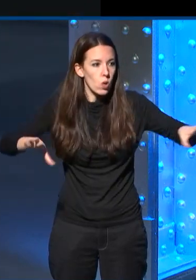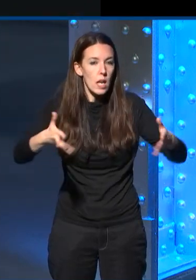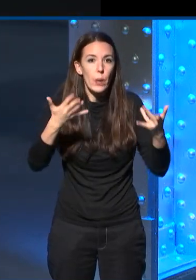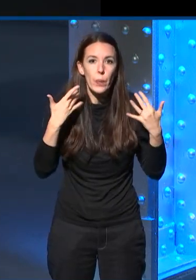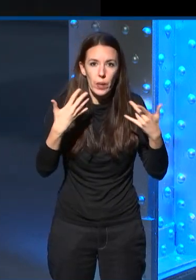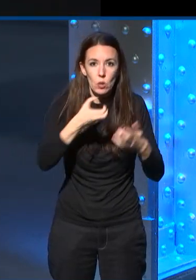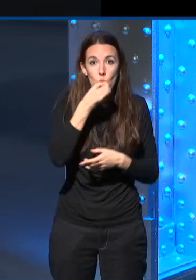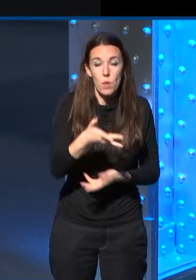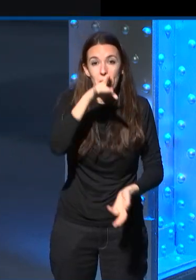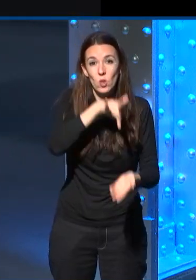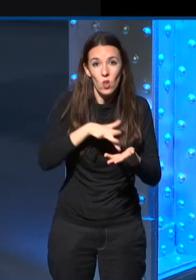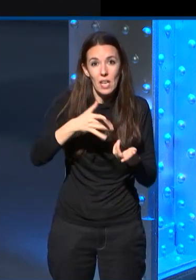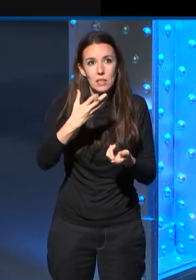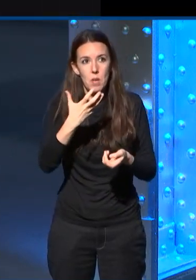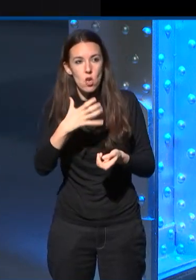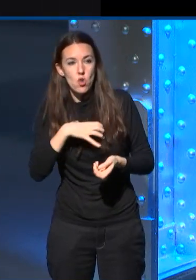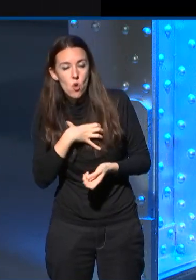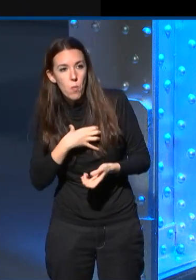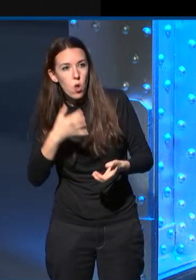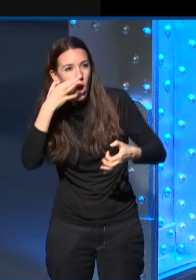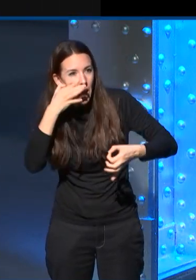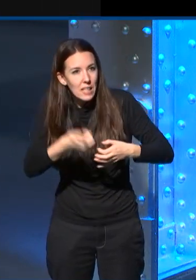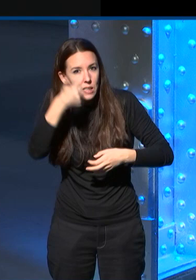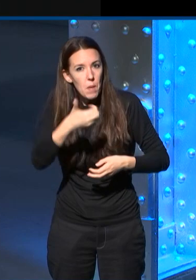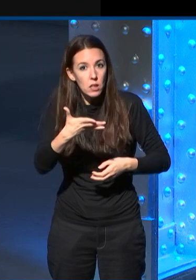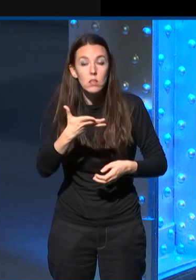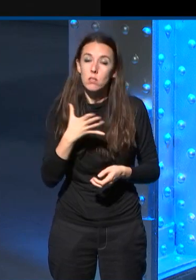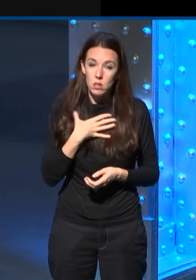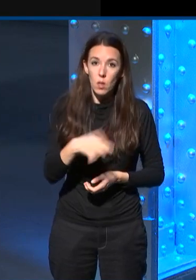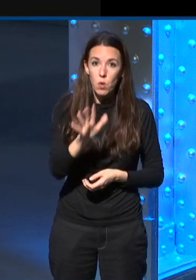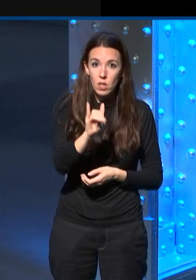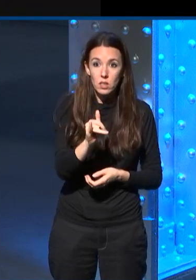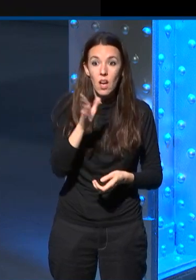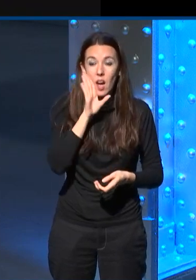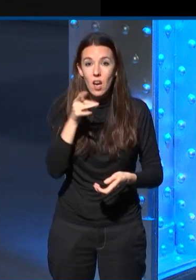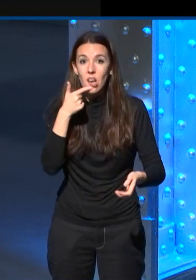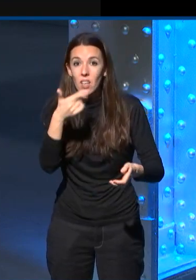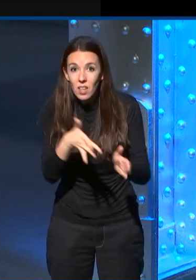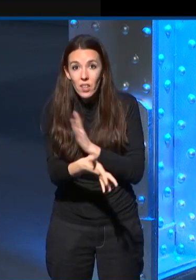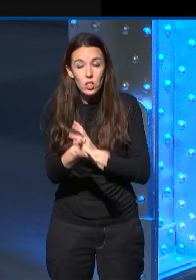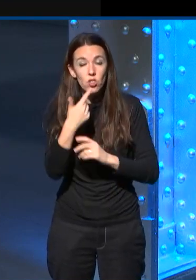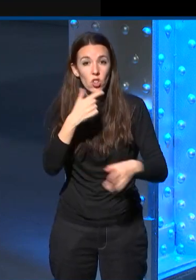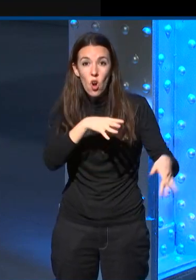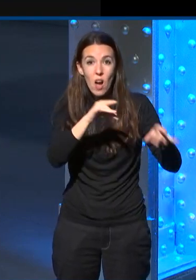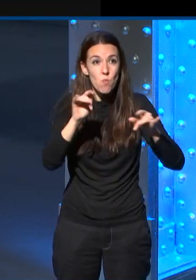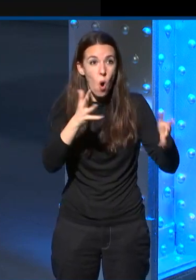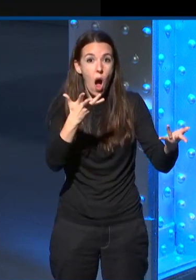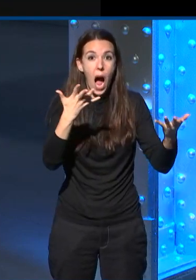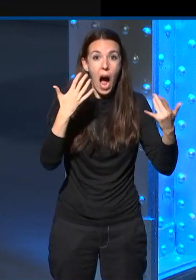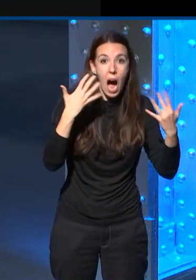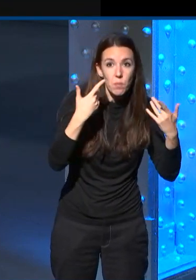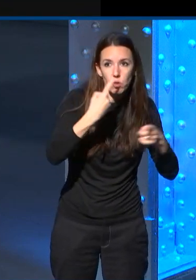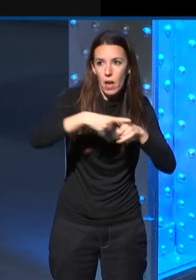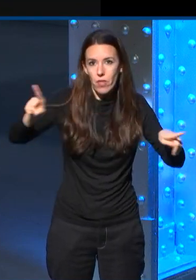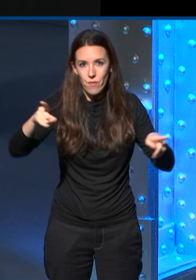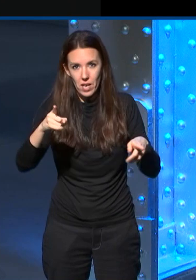pero bueno, siempre te quedas con la cosa de ¿y no puedo hacer un ensayo más realista? ¿Se puede? Bueno, acabo de decir que la densidad de la atmósfera terrestre no tiene nada que ver con la marciana,